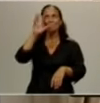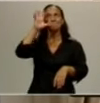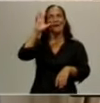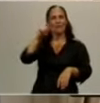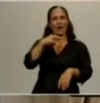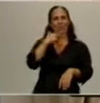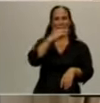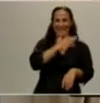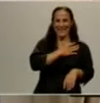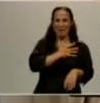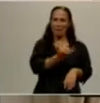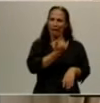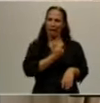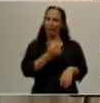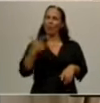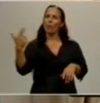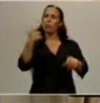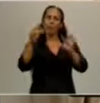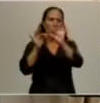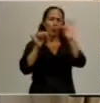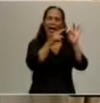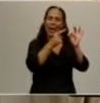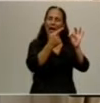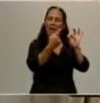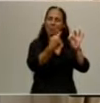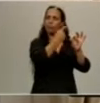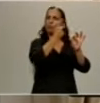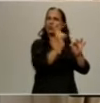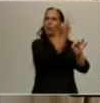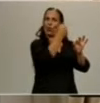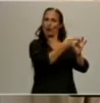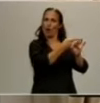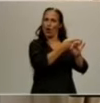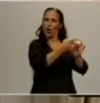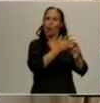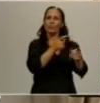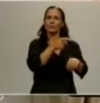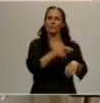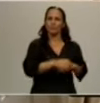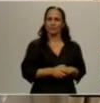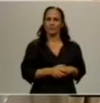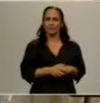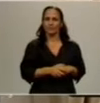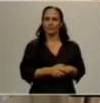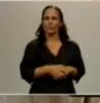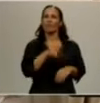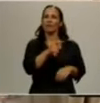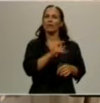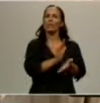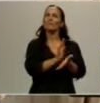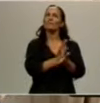que rozó o que mató a Mariano Ferreira rozó también la cara, el